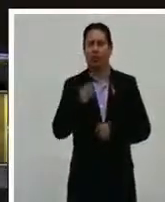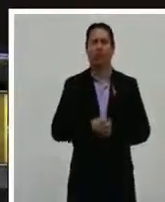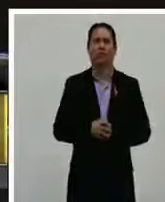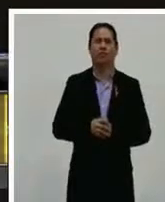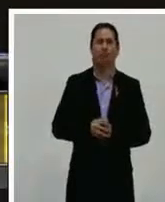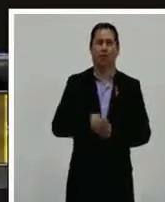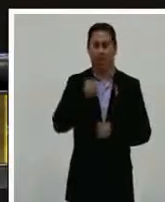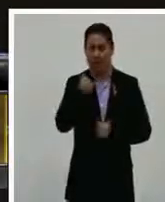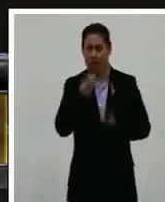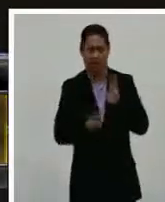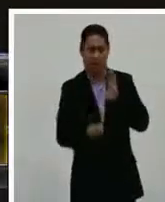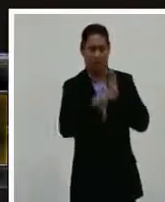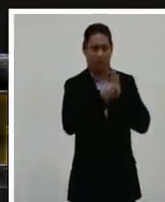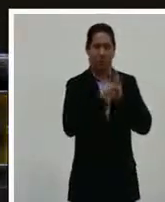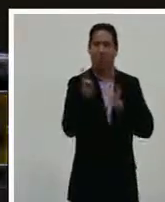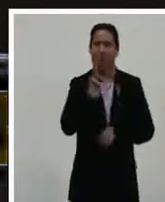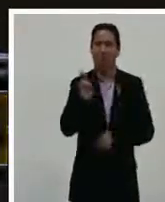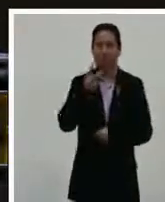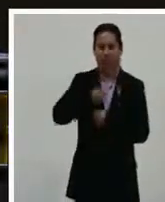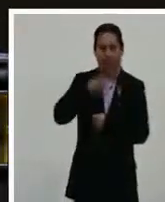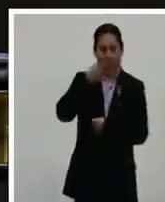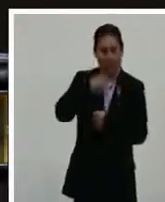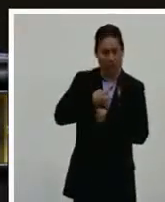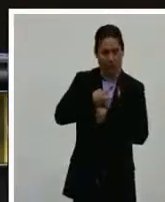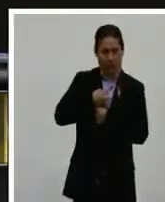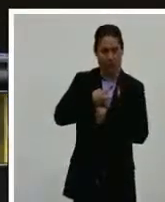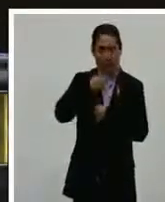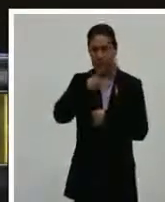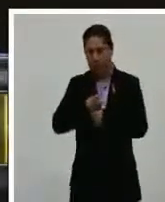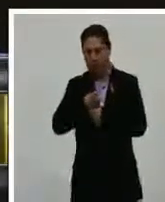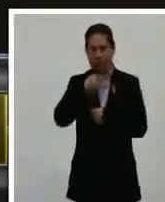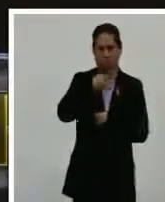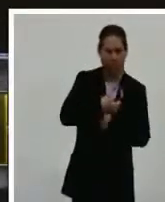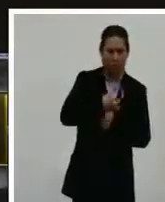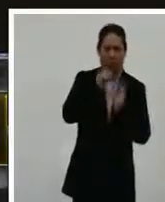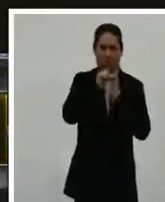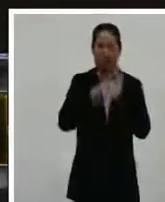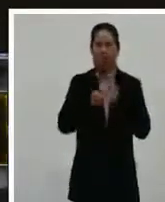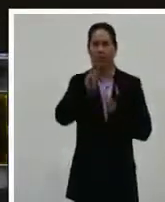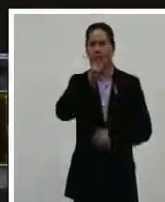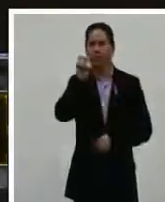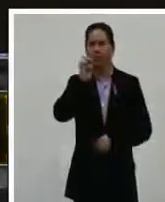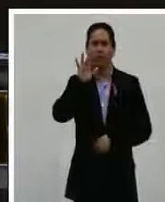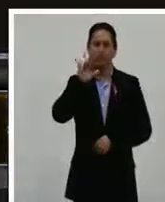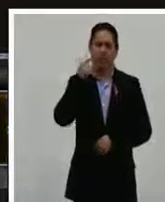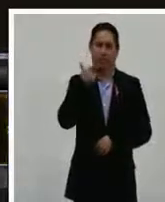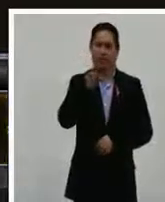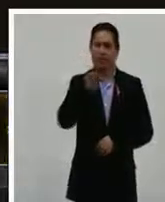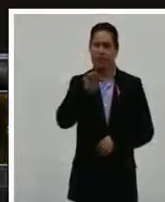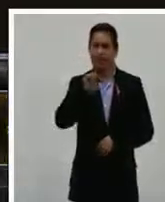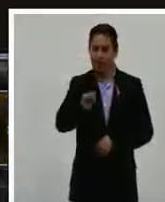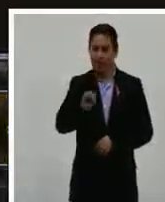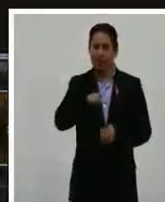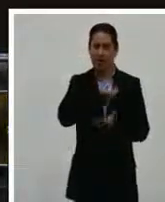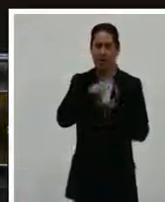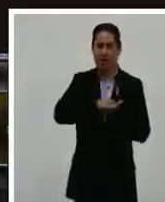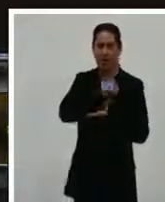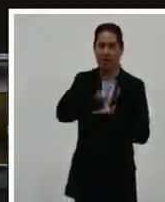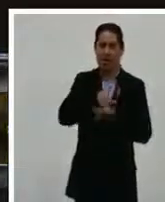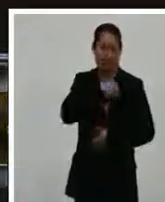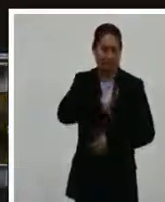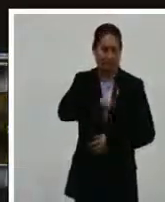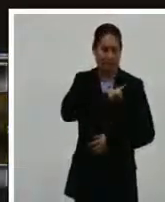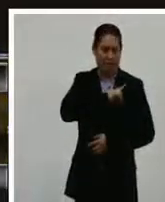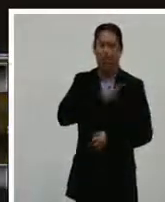y se adiciona el párrafo segundo y tercero al artículo 257 bis de la ley de salud